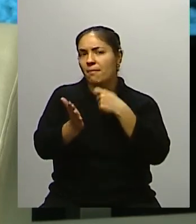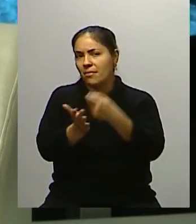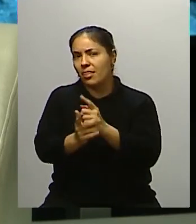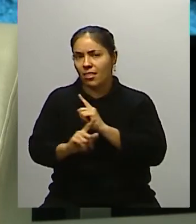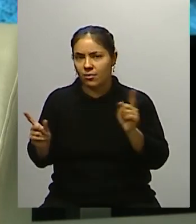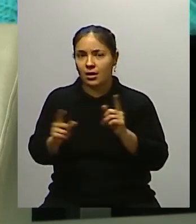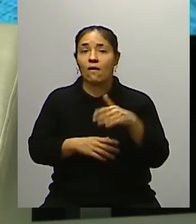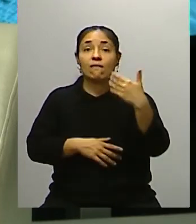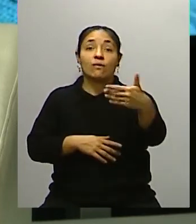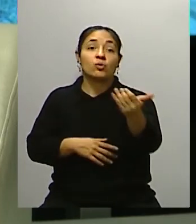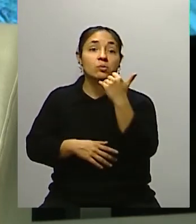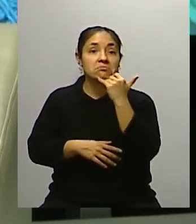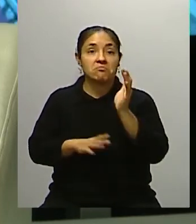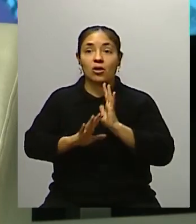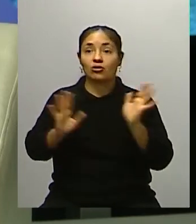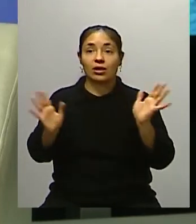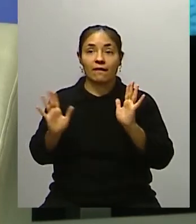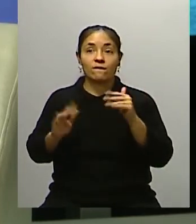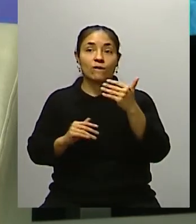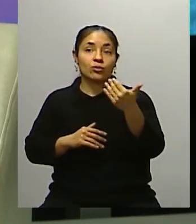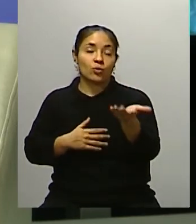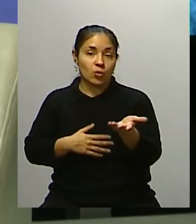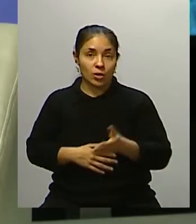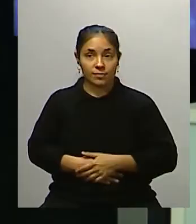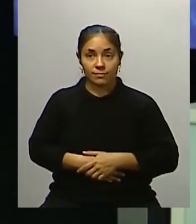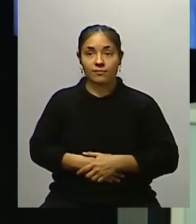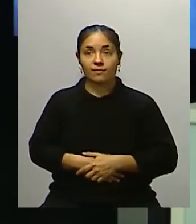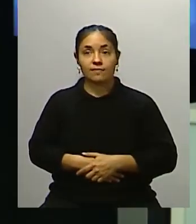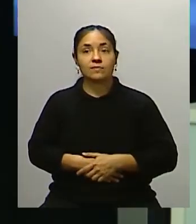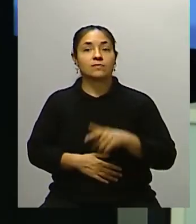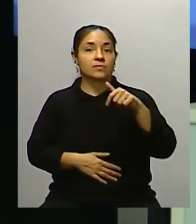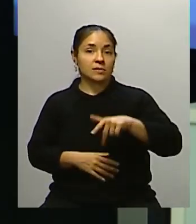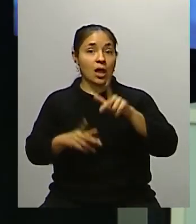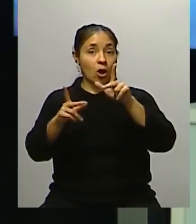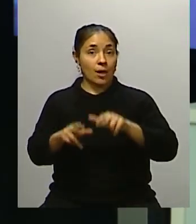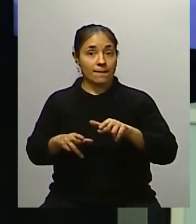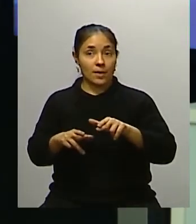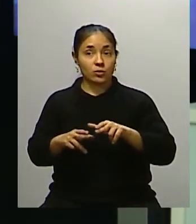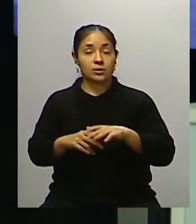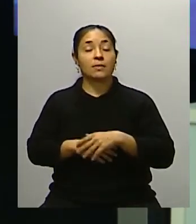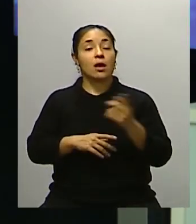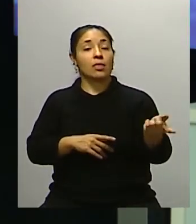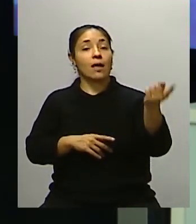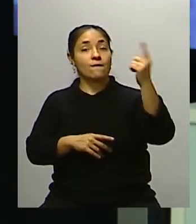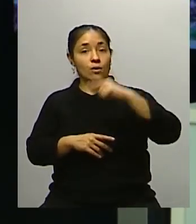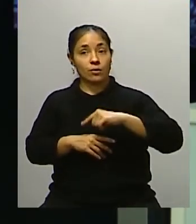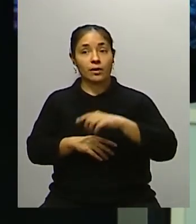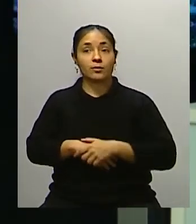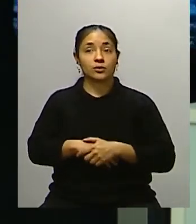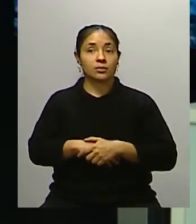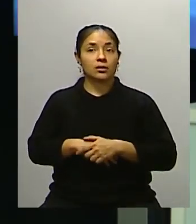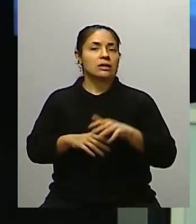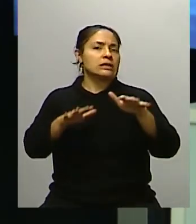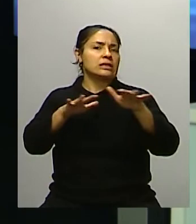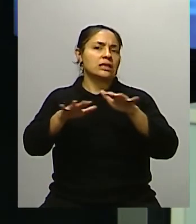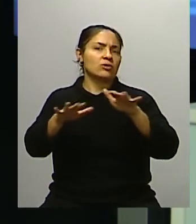va a pasar el día de mañana cuando realmente necesiten este beneficio. Bueno, Melina, nos vamos a ir a una pausa. Y enseguida vamos a hablar de otras